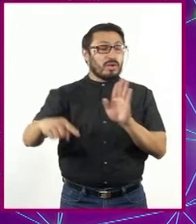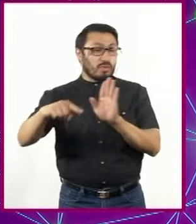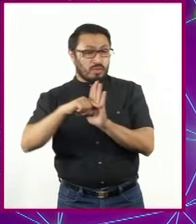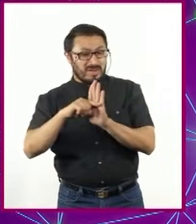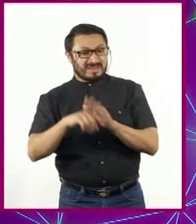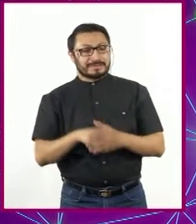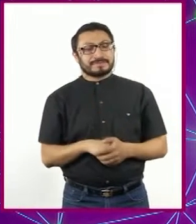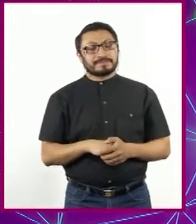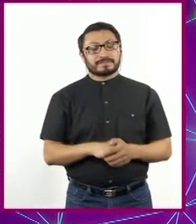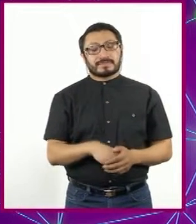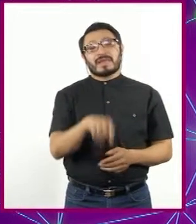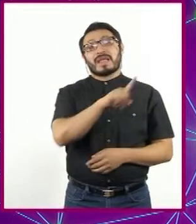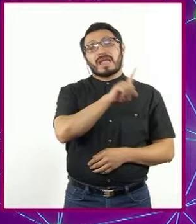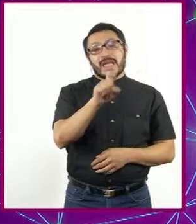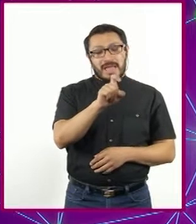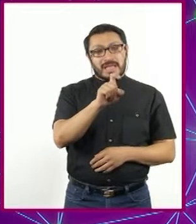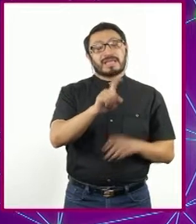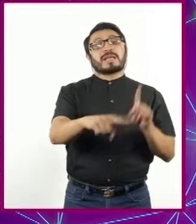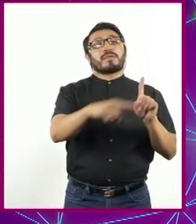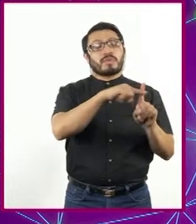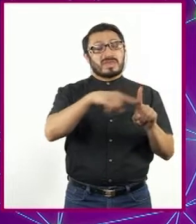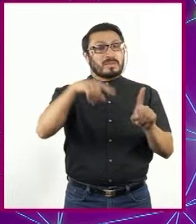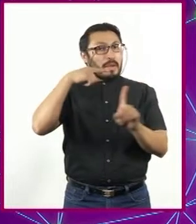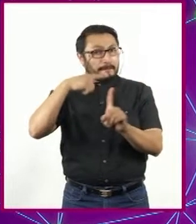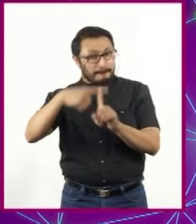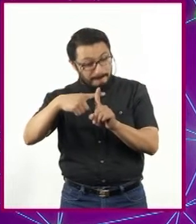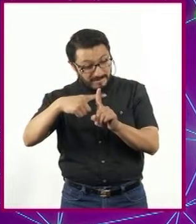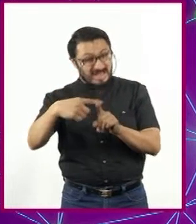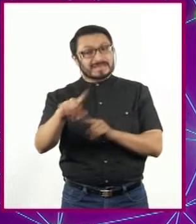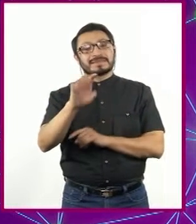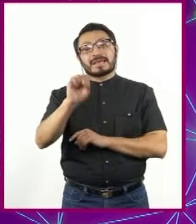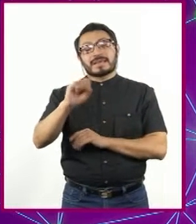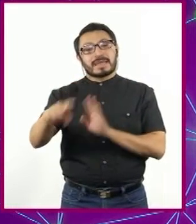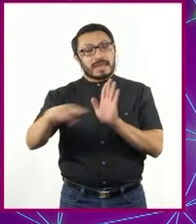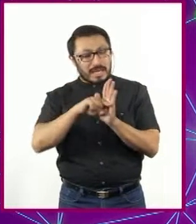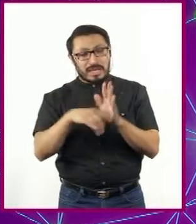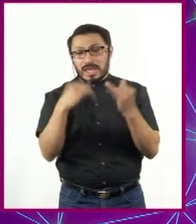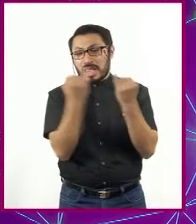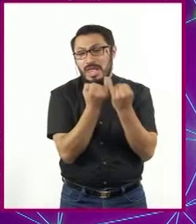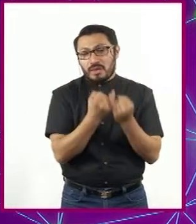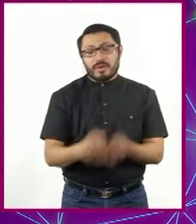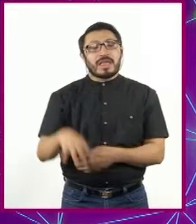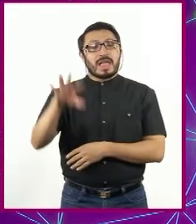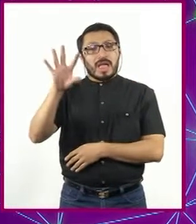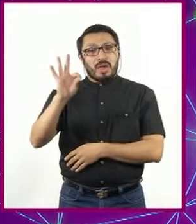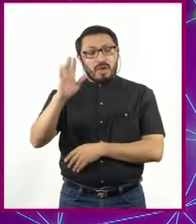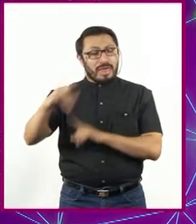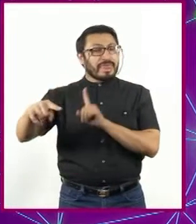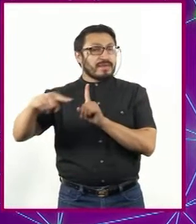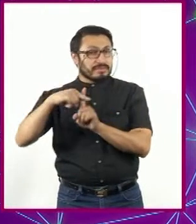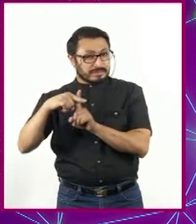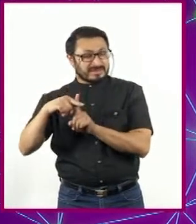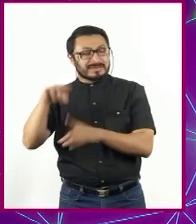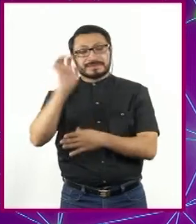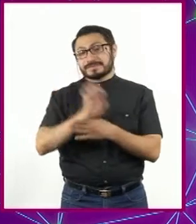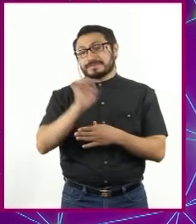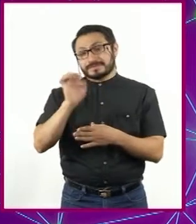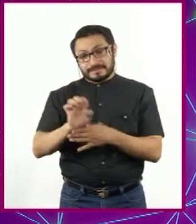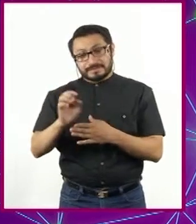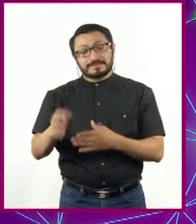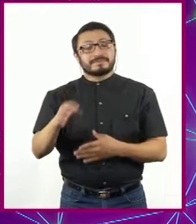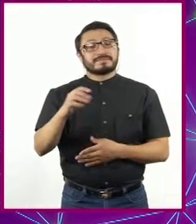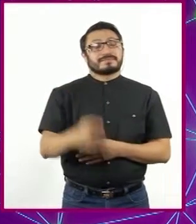negativos. 100 positivo más 60 negativo es igual a 40 positivo. Por lo tanto,